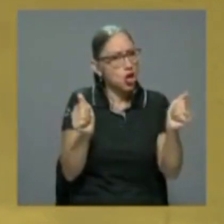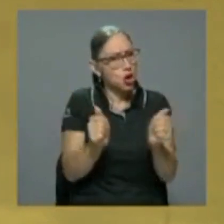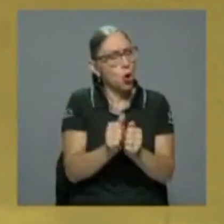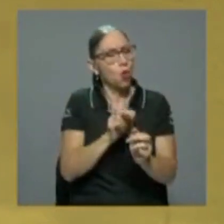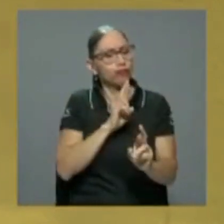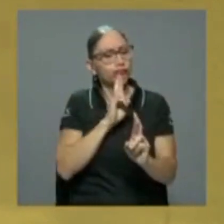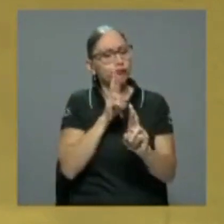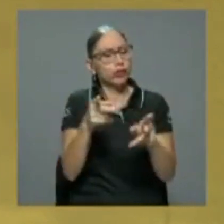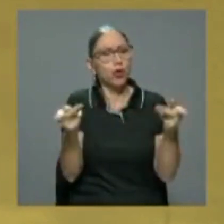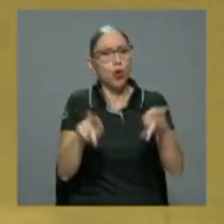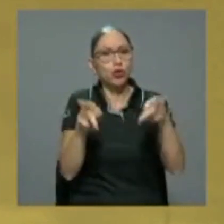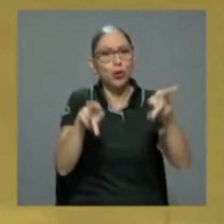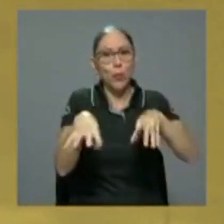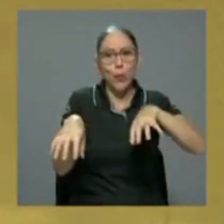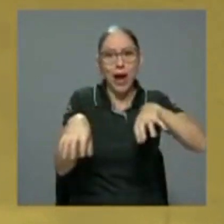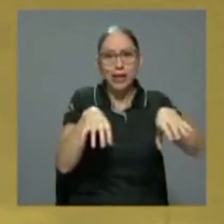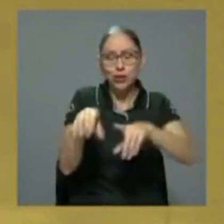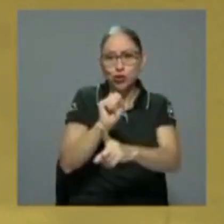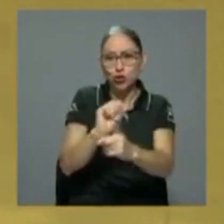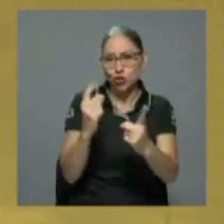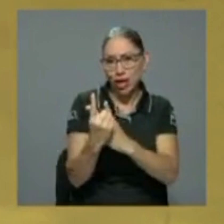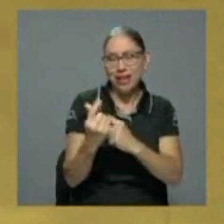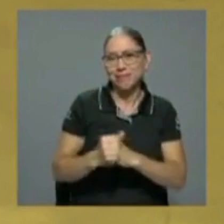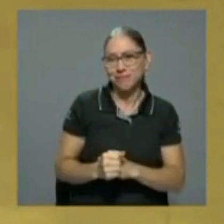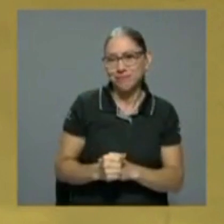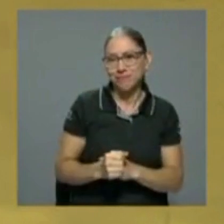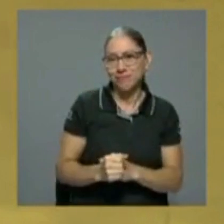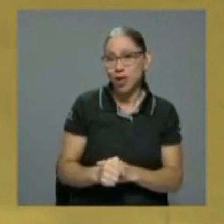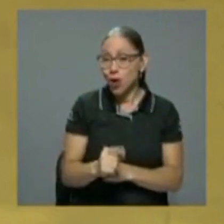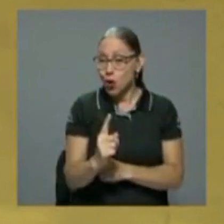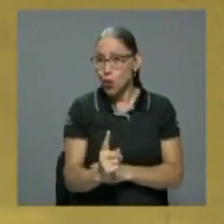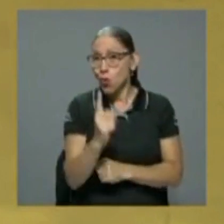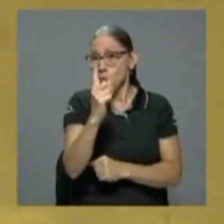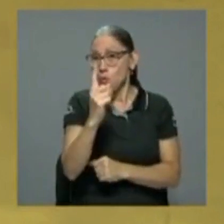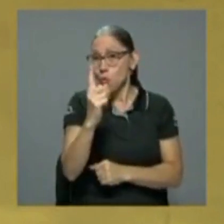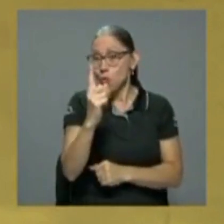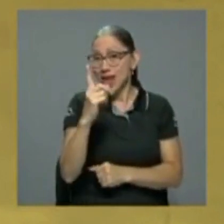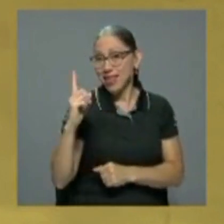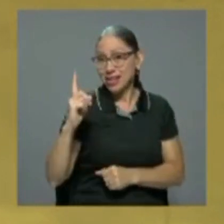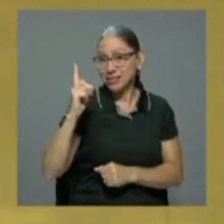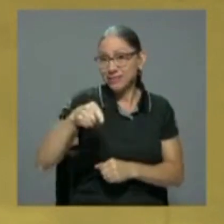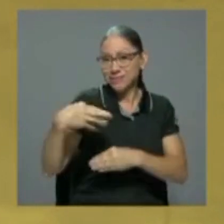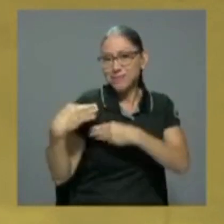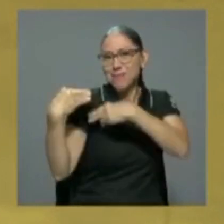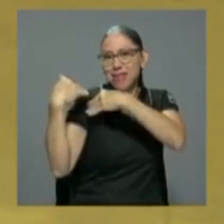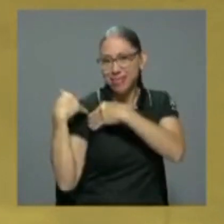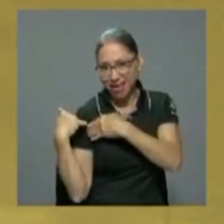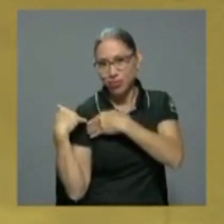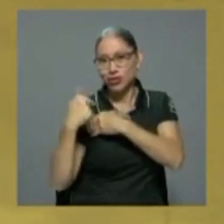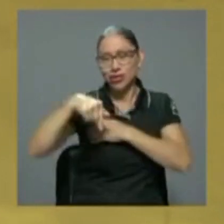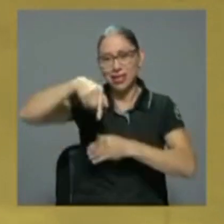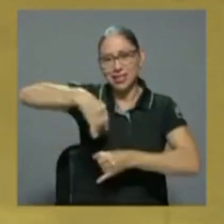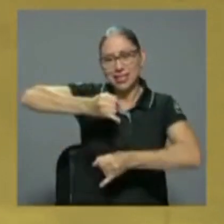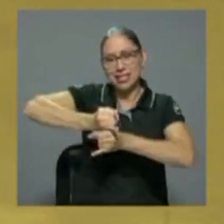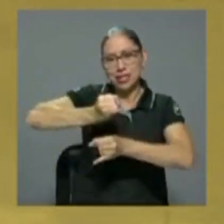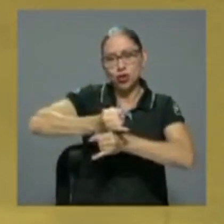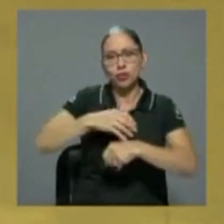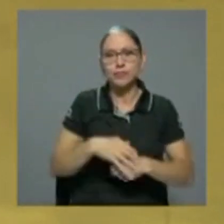consecuencias de acción social. Uno de los mandatos de esta